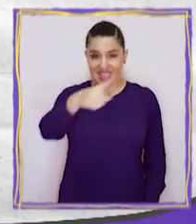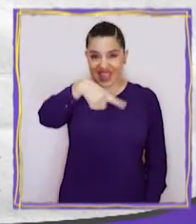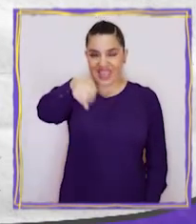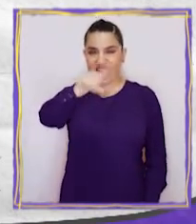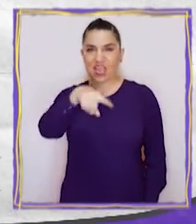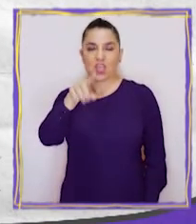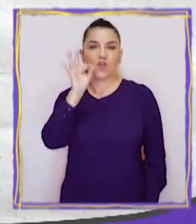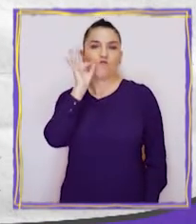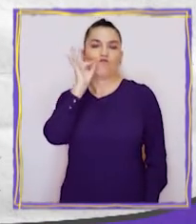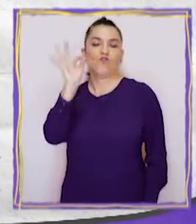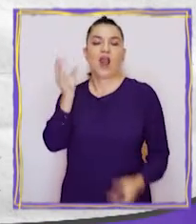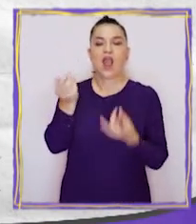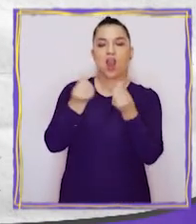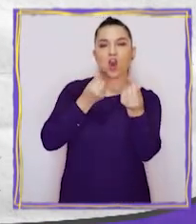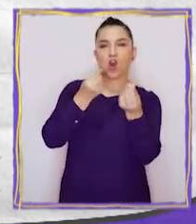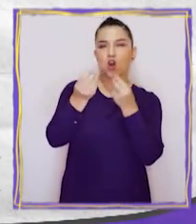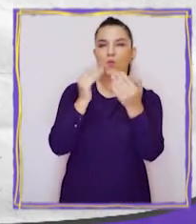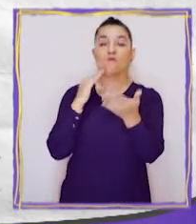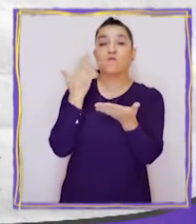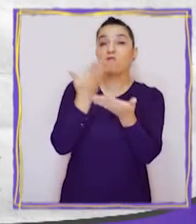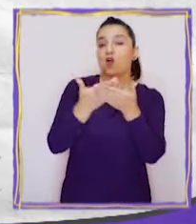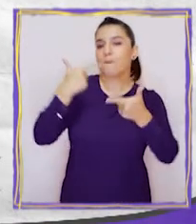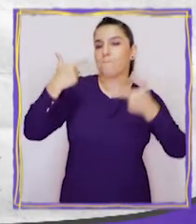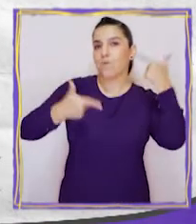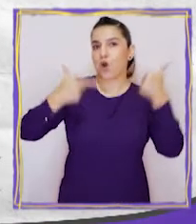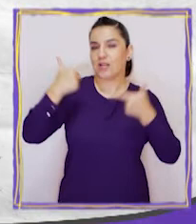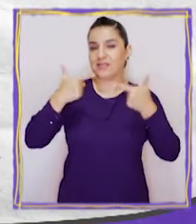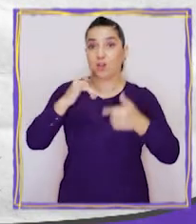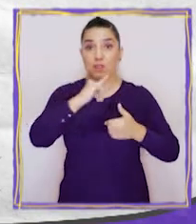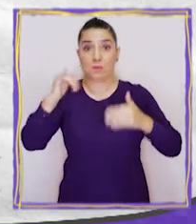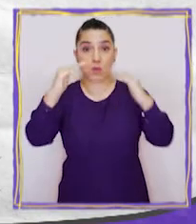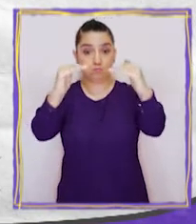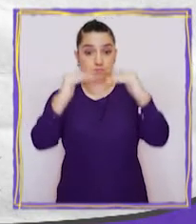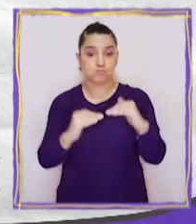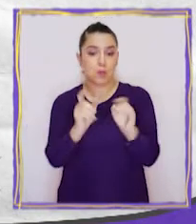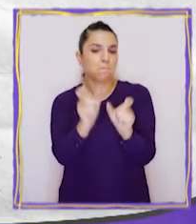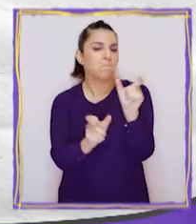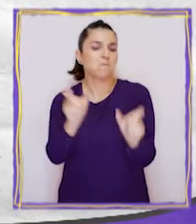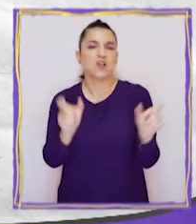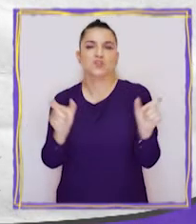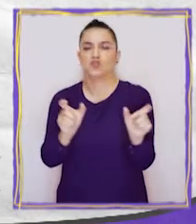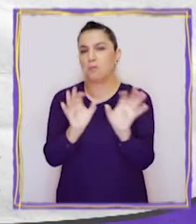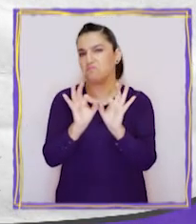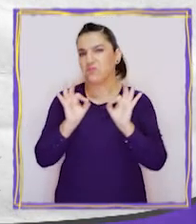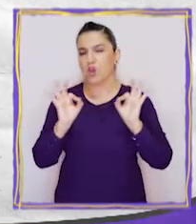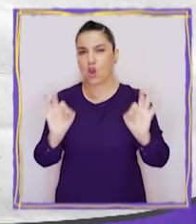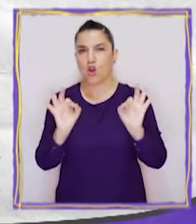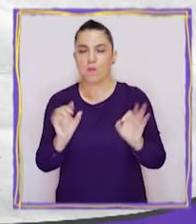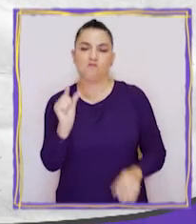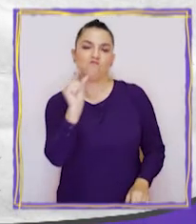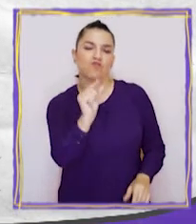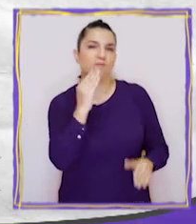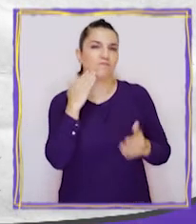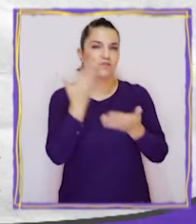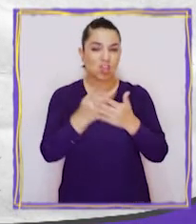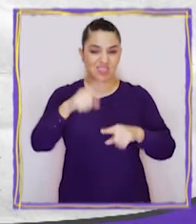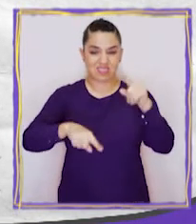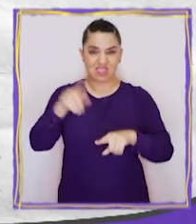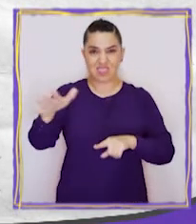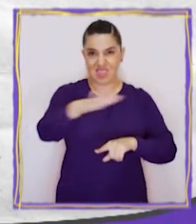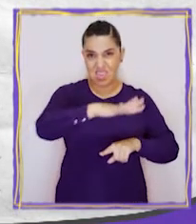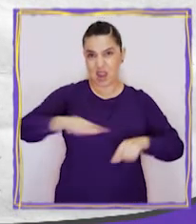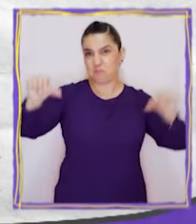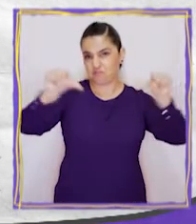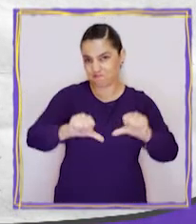quienes tenían privilegios económicos y políticos. Luego venían los vecinos comunes, que tenían menos beneficios y peores